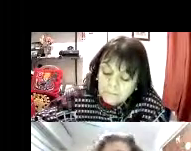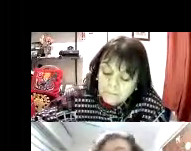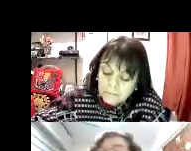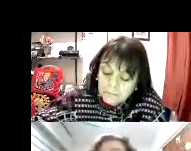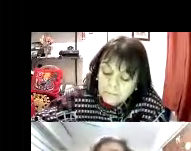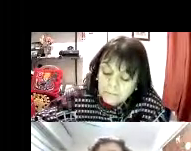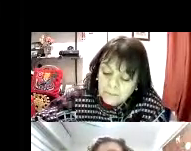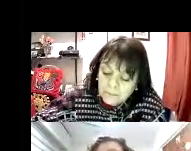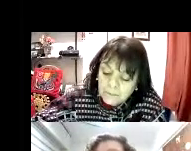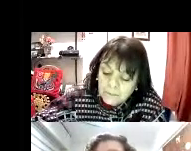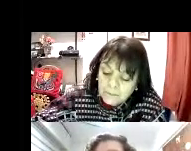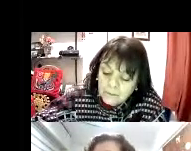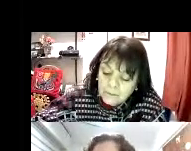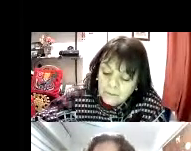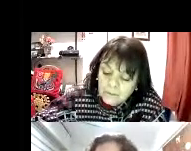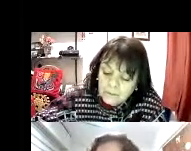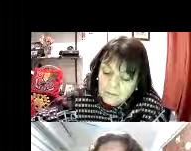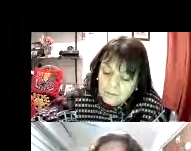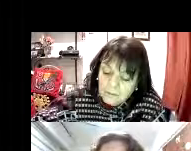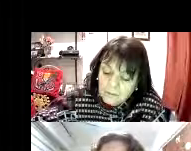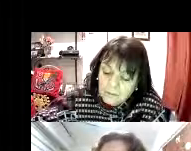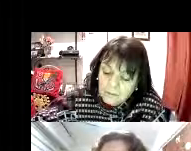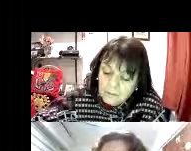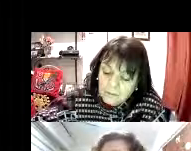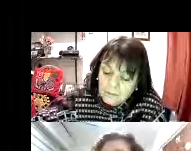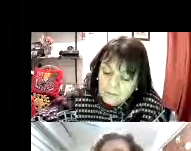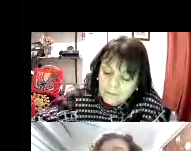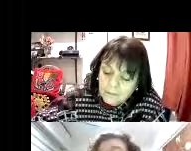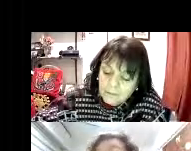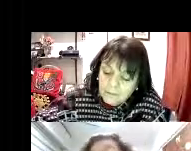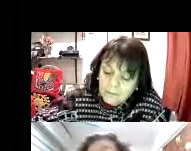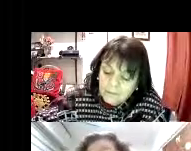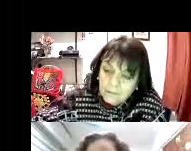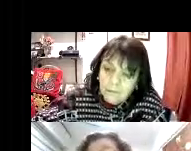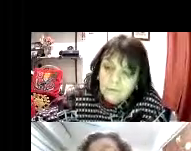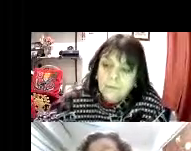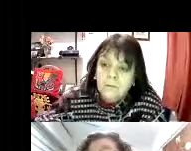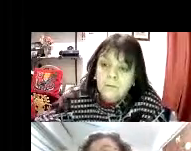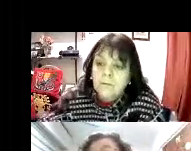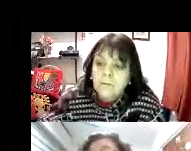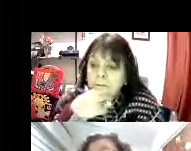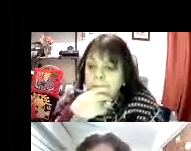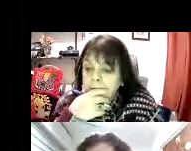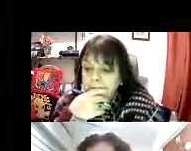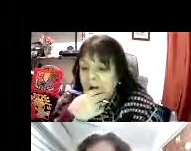bueno. capaz que para aclarar, que decía, si indetectable era igual a intransmisible.